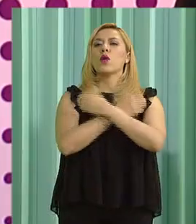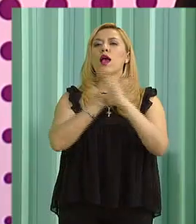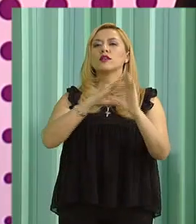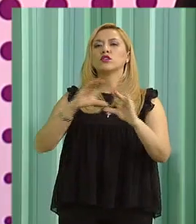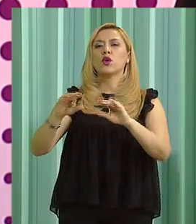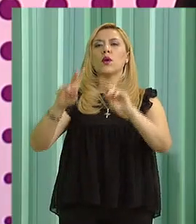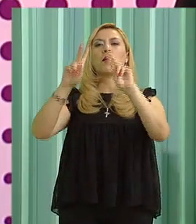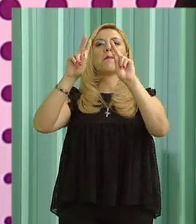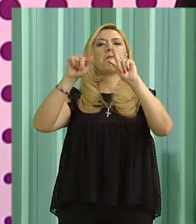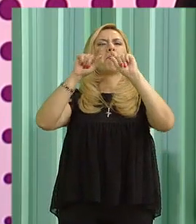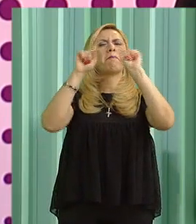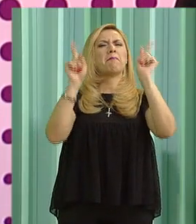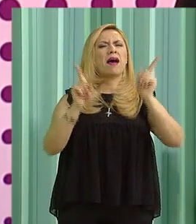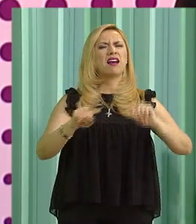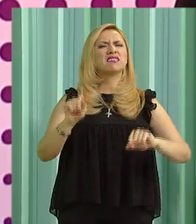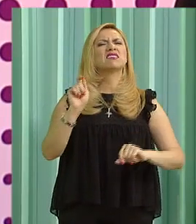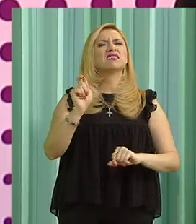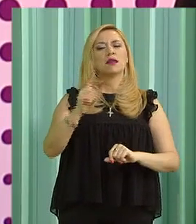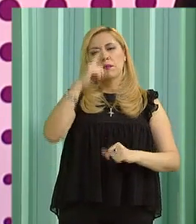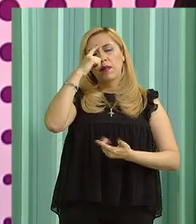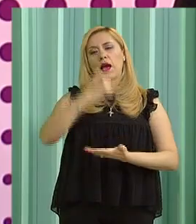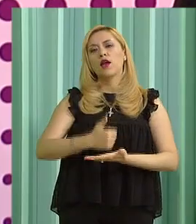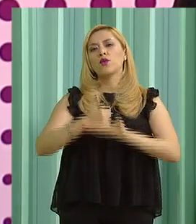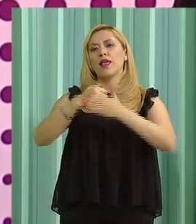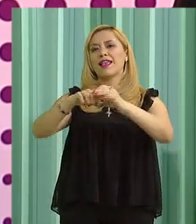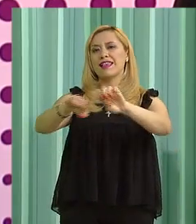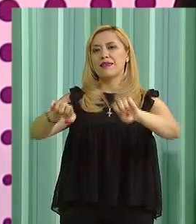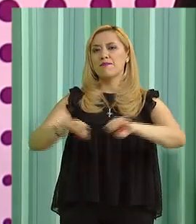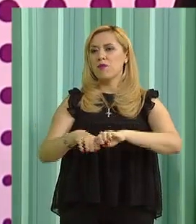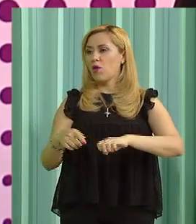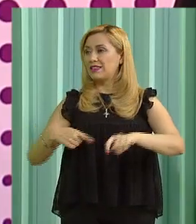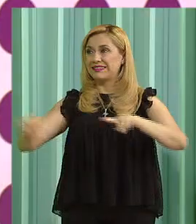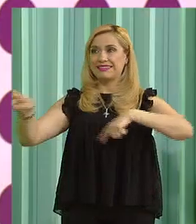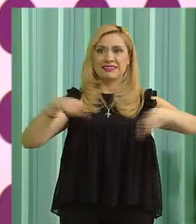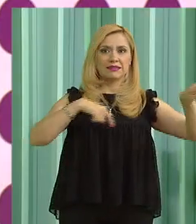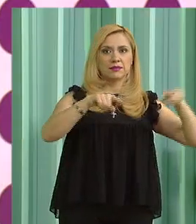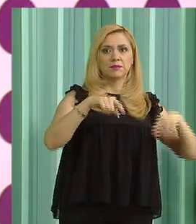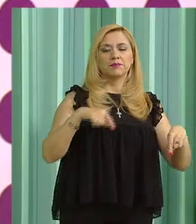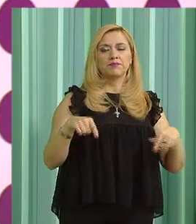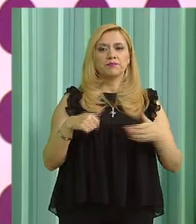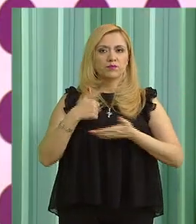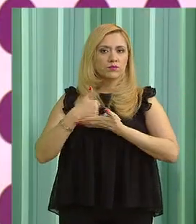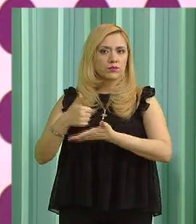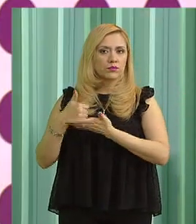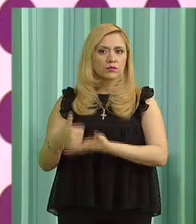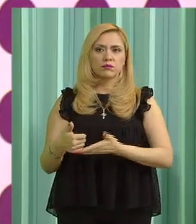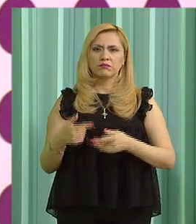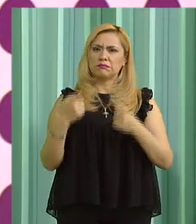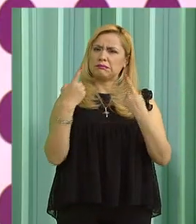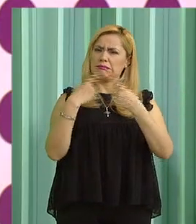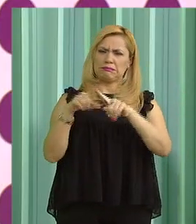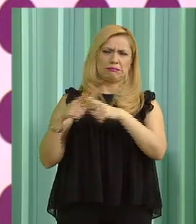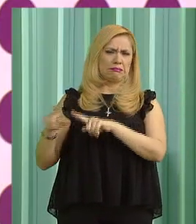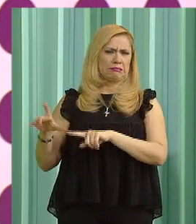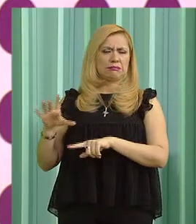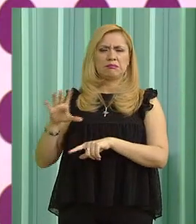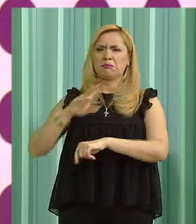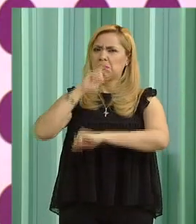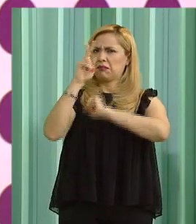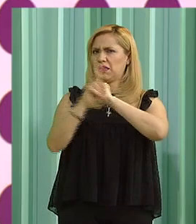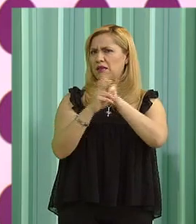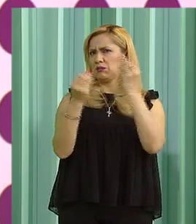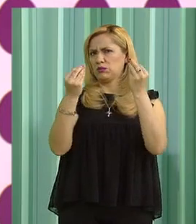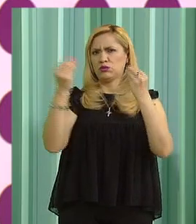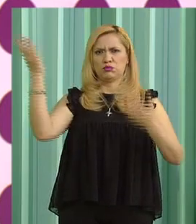a crear redes y hacer que este trabajo sea en equipo. Los perfiles que nosotros recibimos son súper variados, desde nacionalidad,